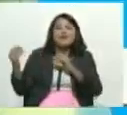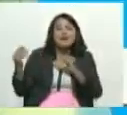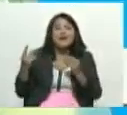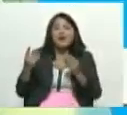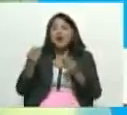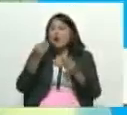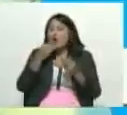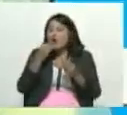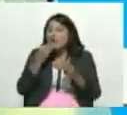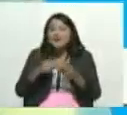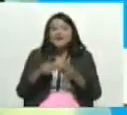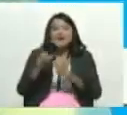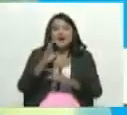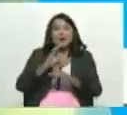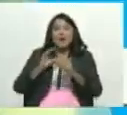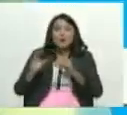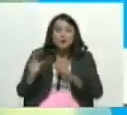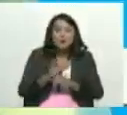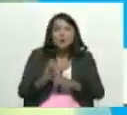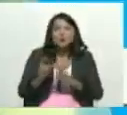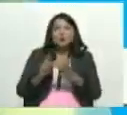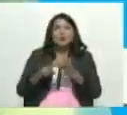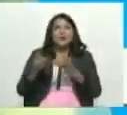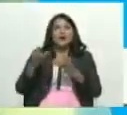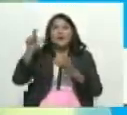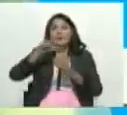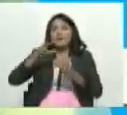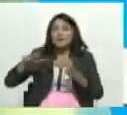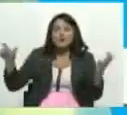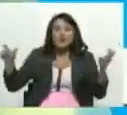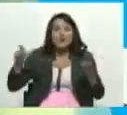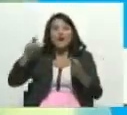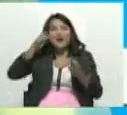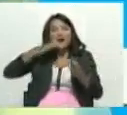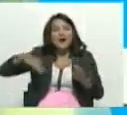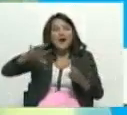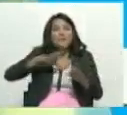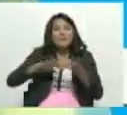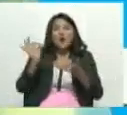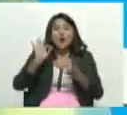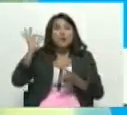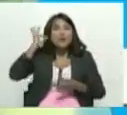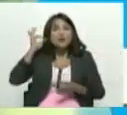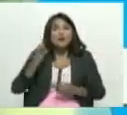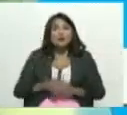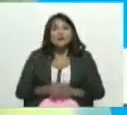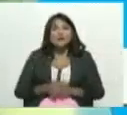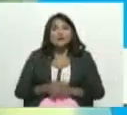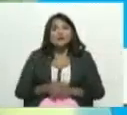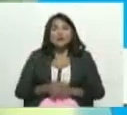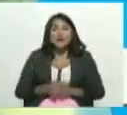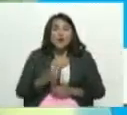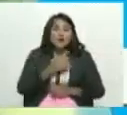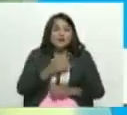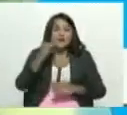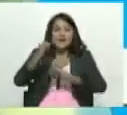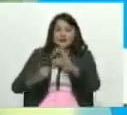cultura menuda donde hablaba el campesino la mujer y en la universidad internacional de las comunicaciones Aquí está